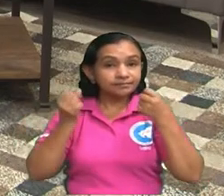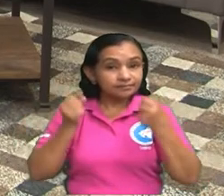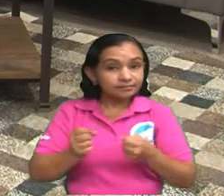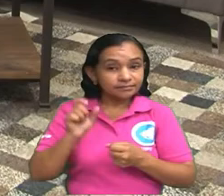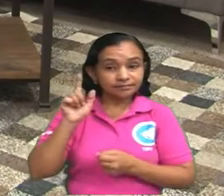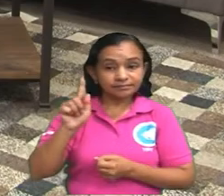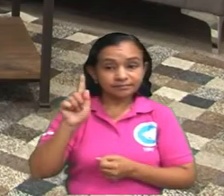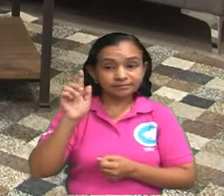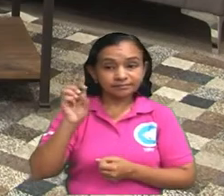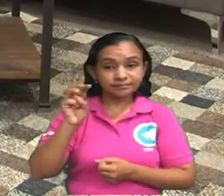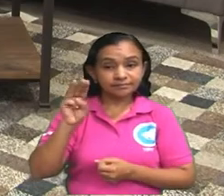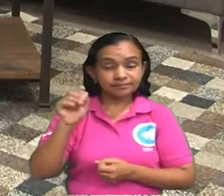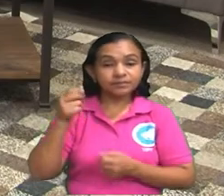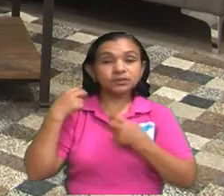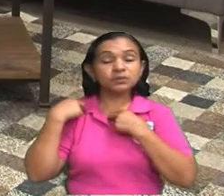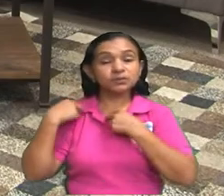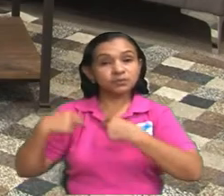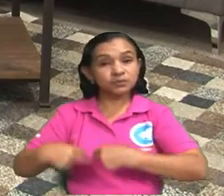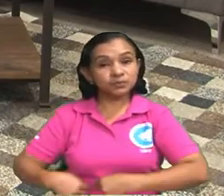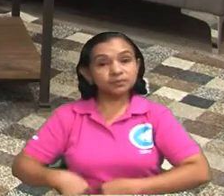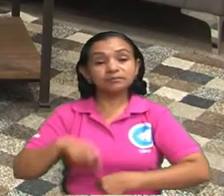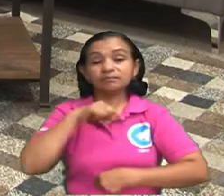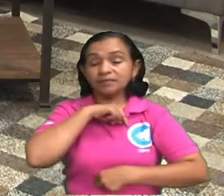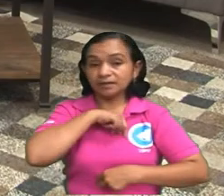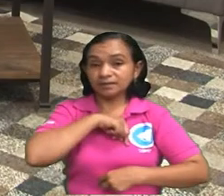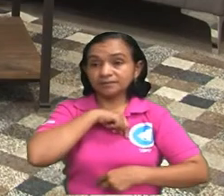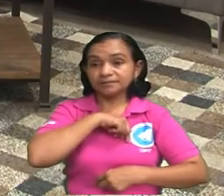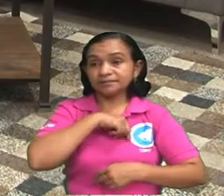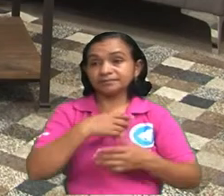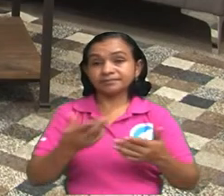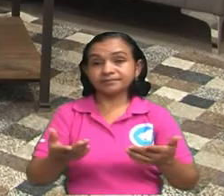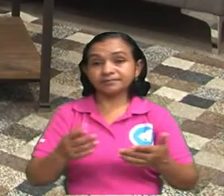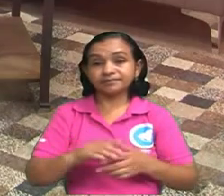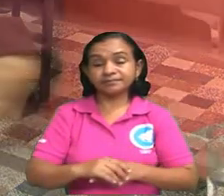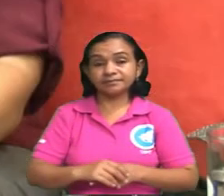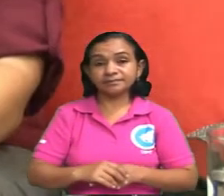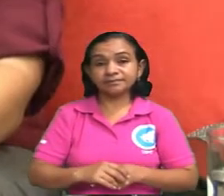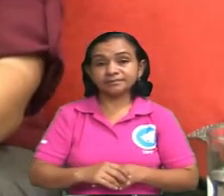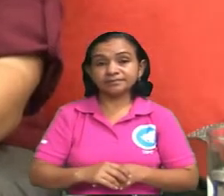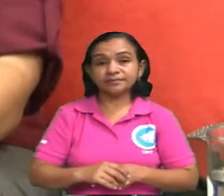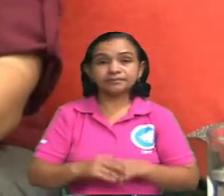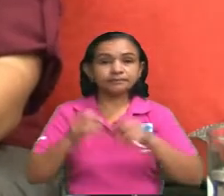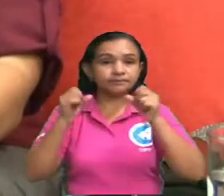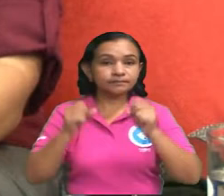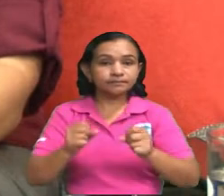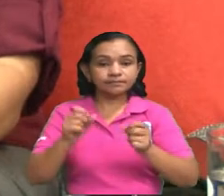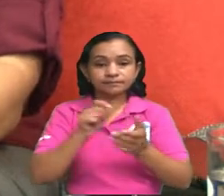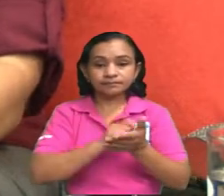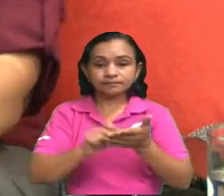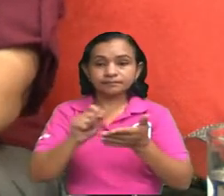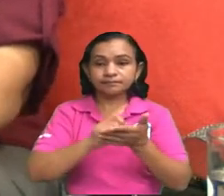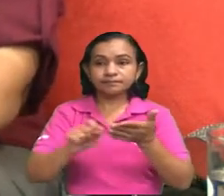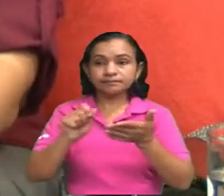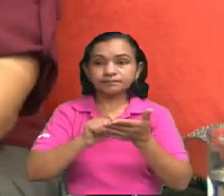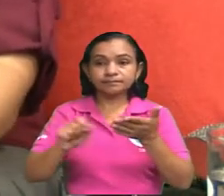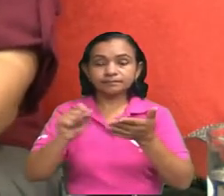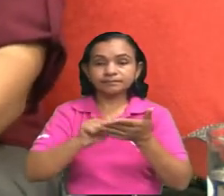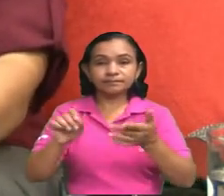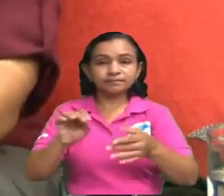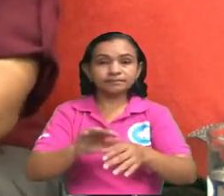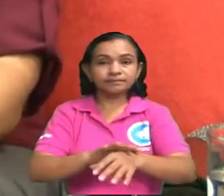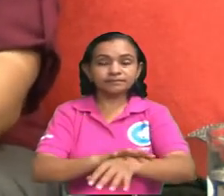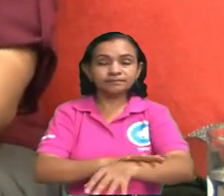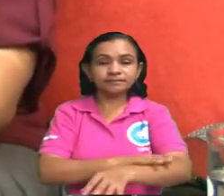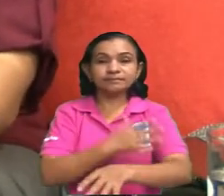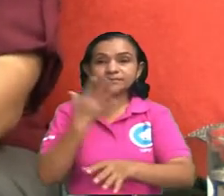una formación humana. Y de ahí, por eso creo que él es escritor, porque él tiene unos sentimientos